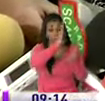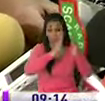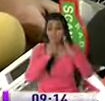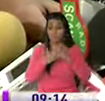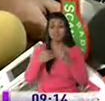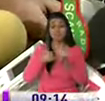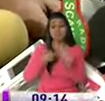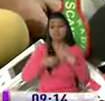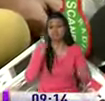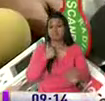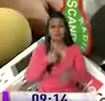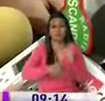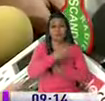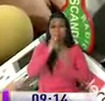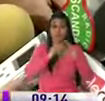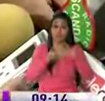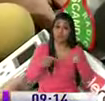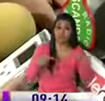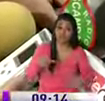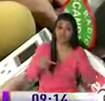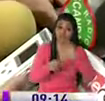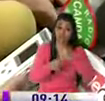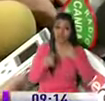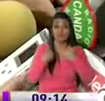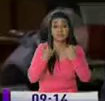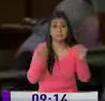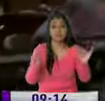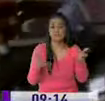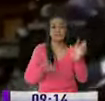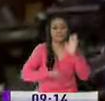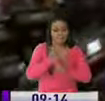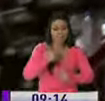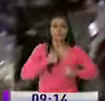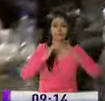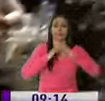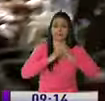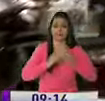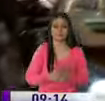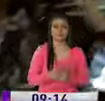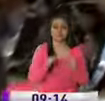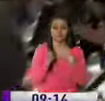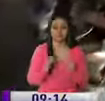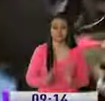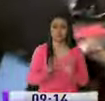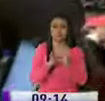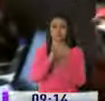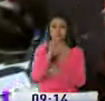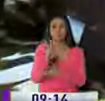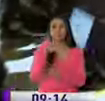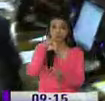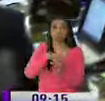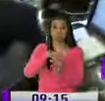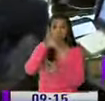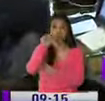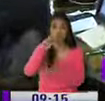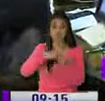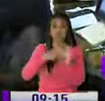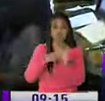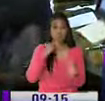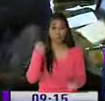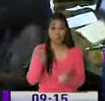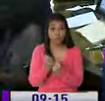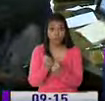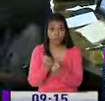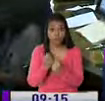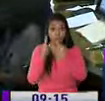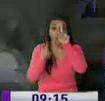miré a mi casa, pero no miré a la oposición ni miré a ser independiente. Mientras tanto, los aliancistas dicen que votar no, no significa que no apoyan a un